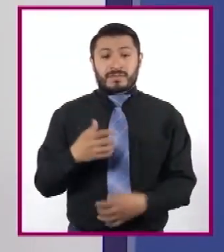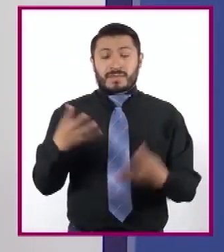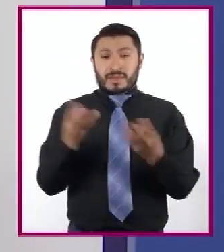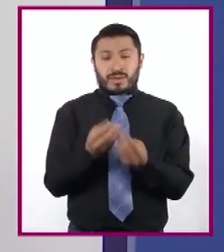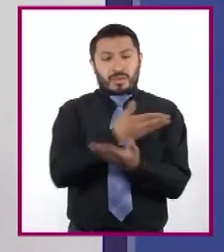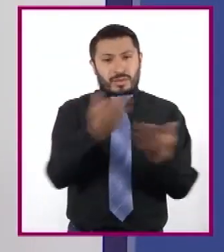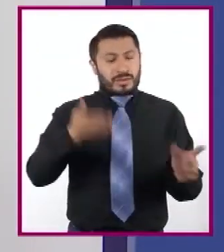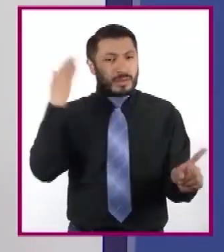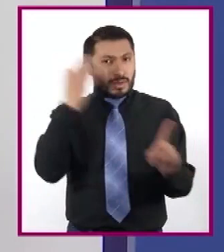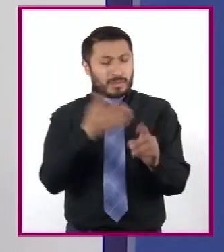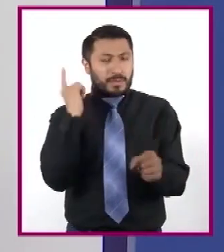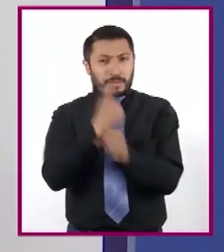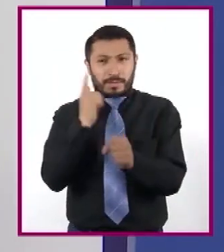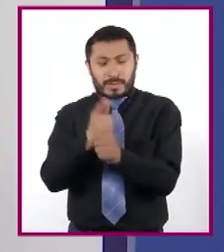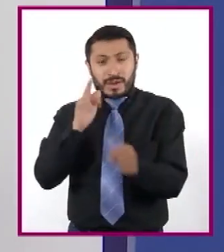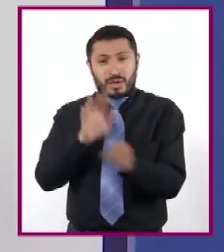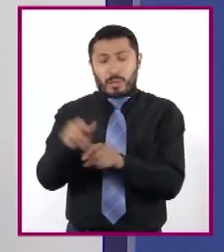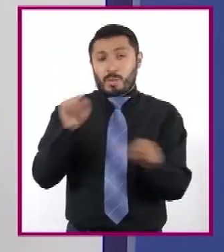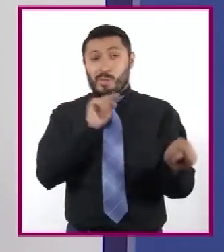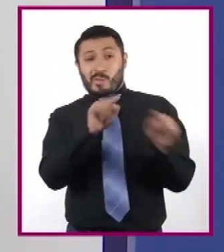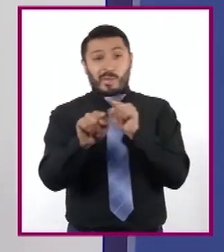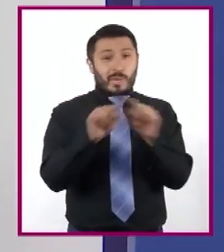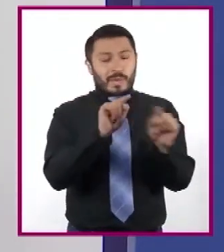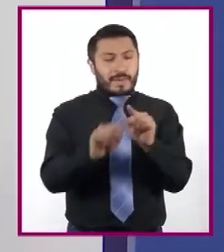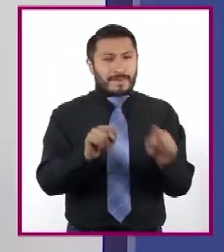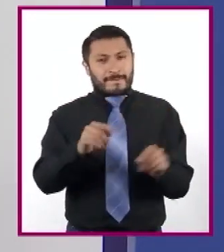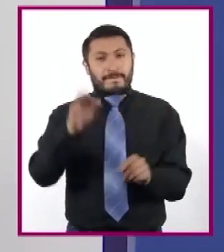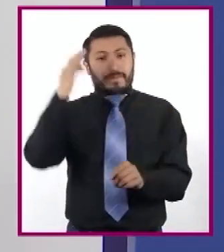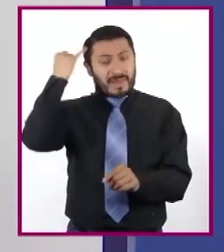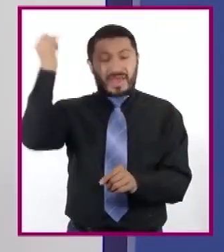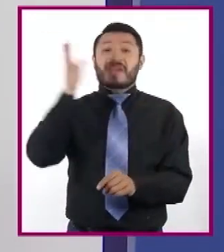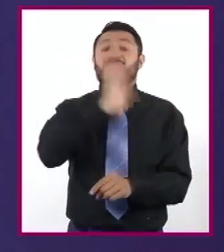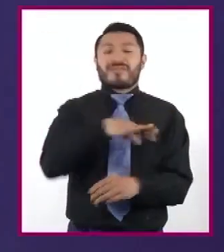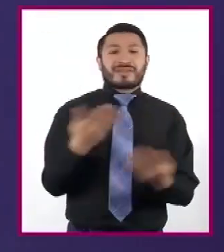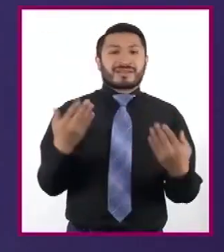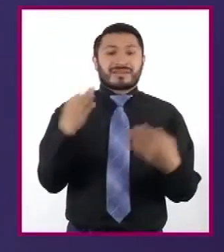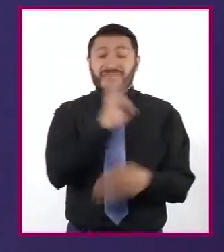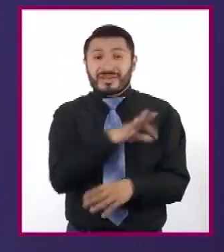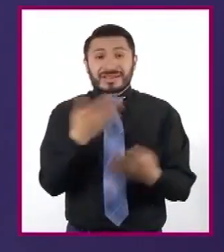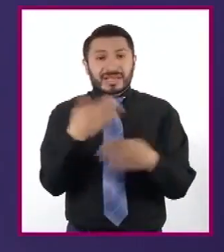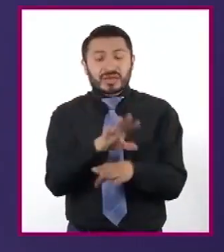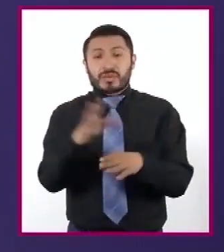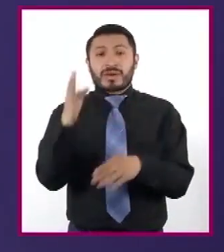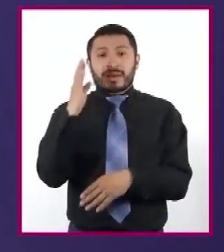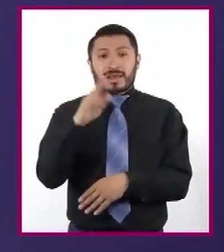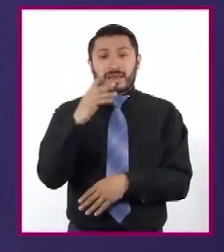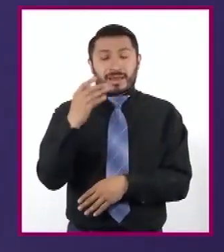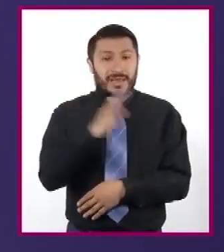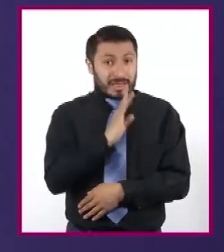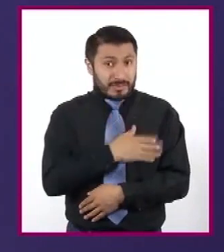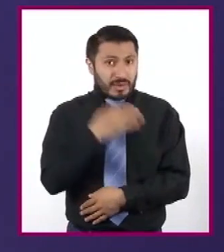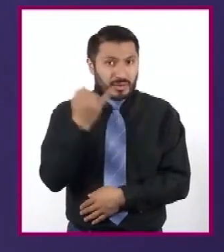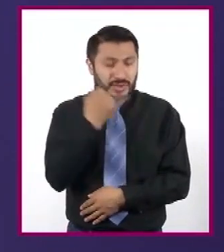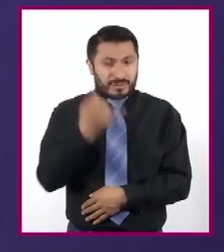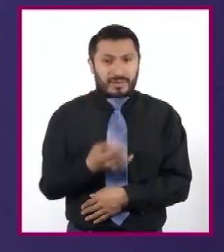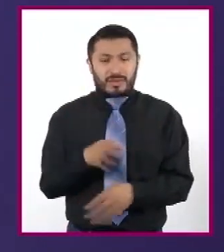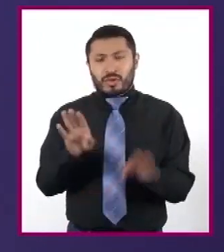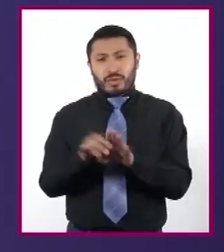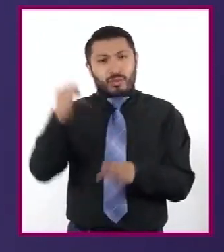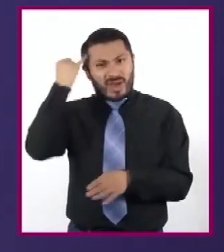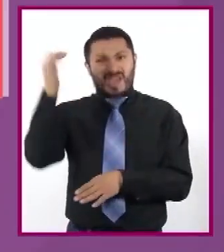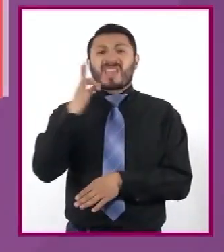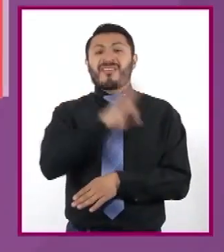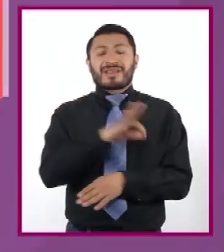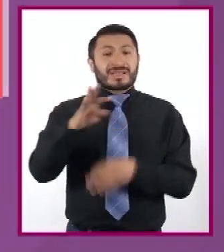propósito de identificar los prejuicios asociados a las maneras de hablar el español. Los prejuicios son algo a lo que todos nos hemos